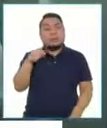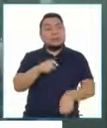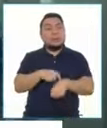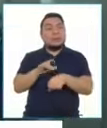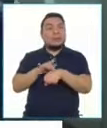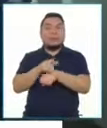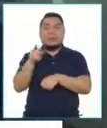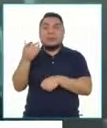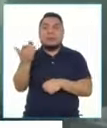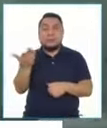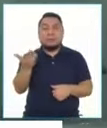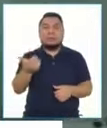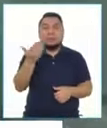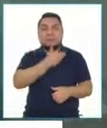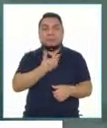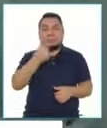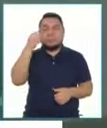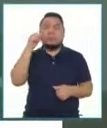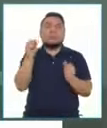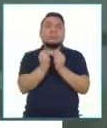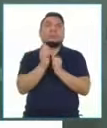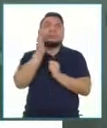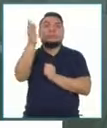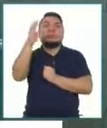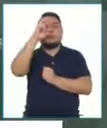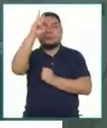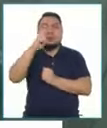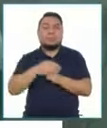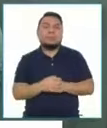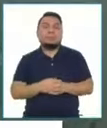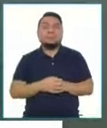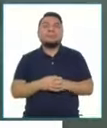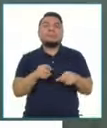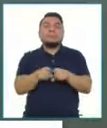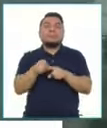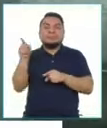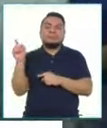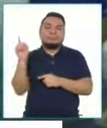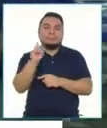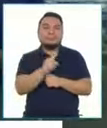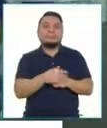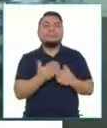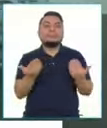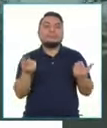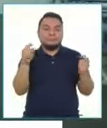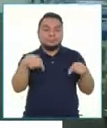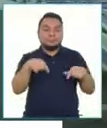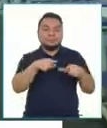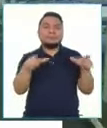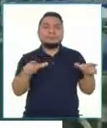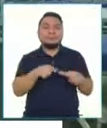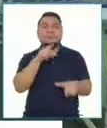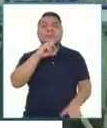el jefe de Estado también ha estado en la región Cusco, se ha trasladado hasta